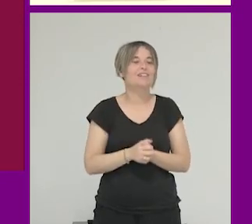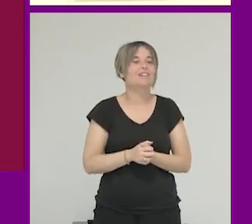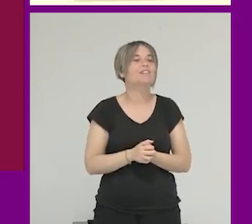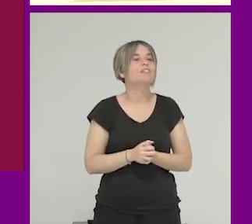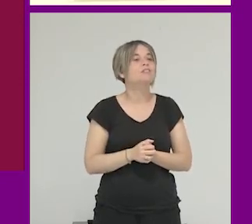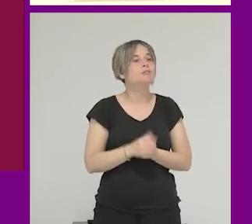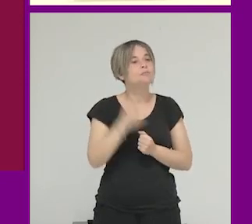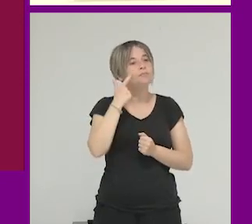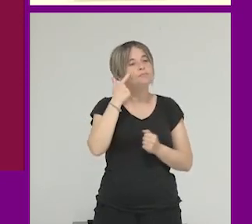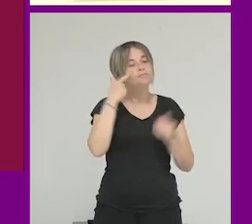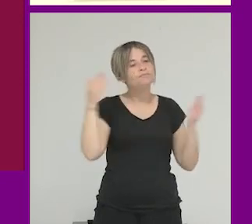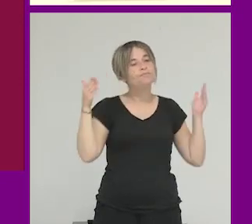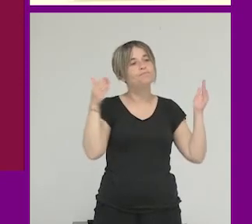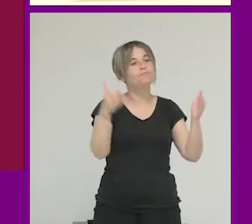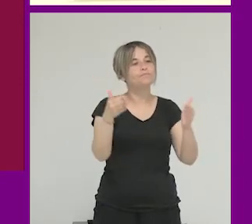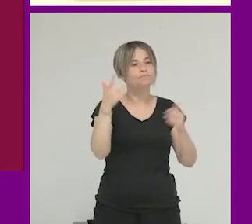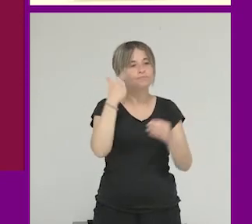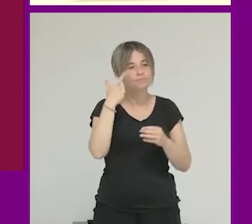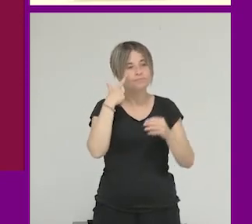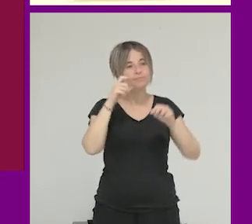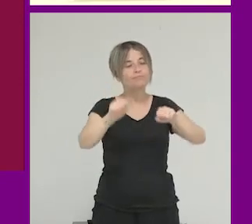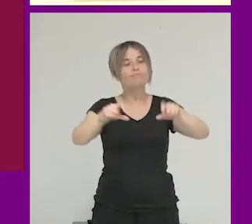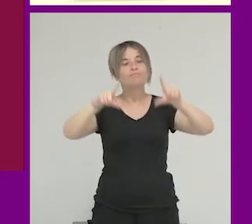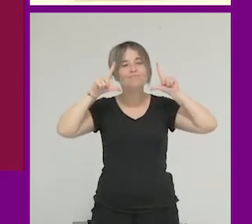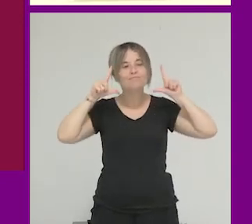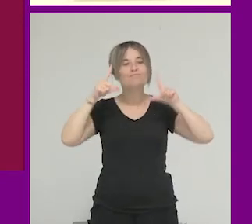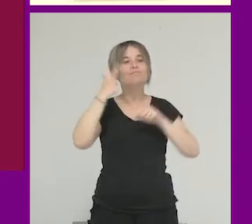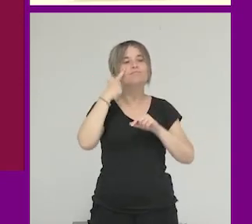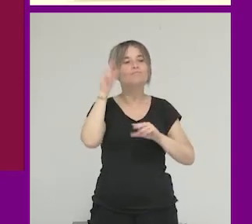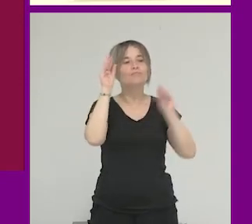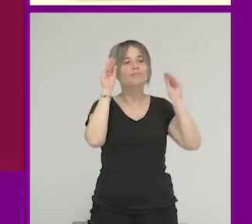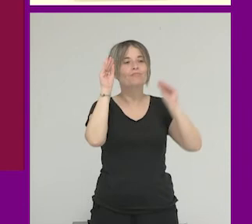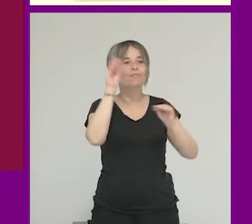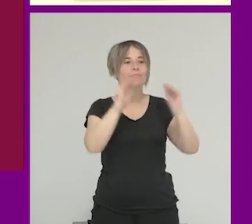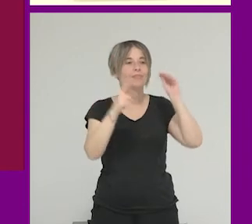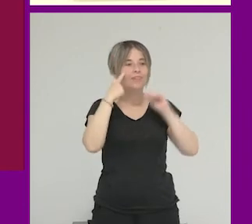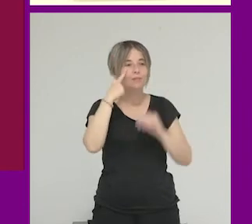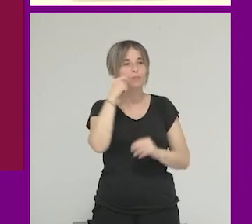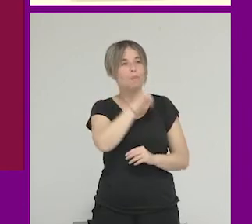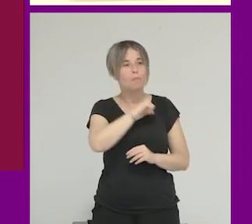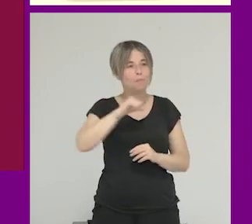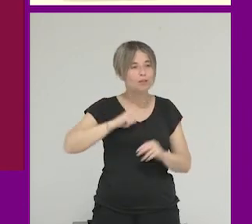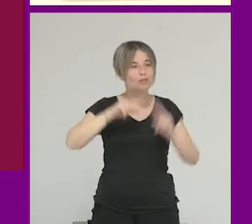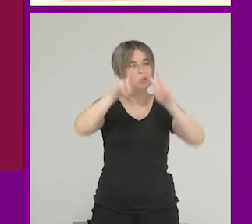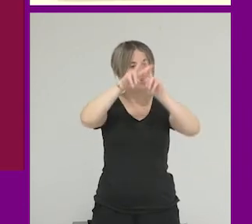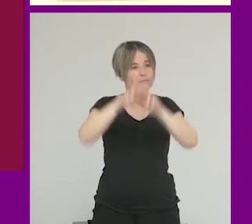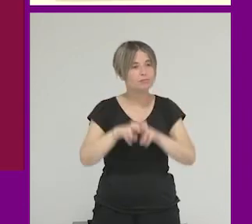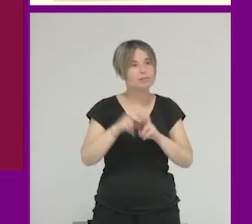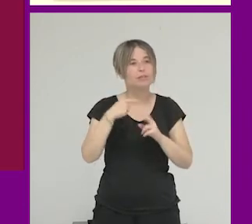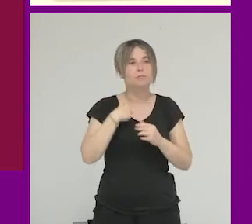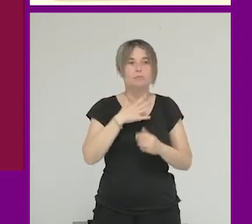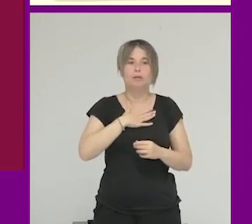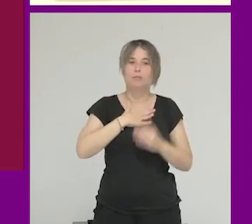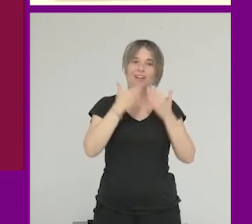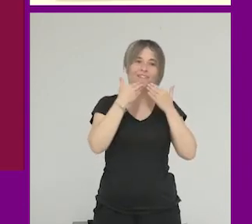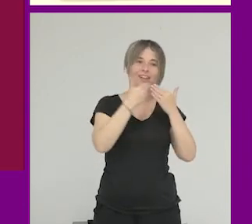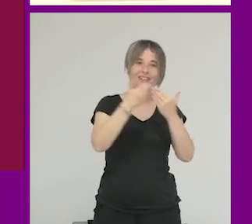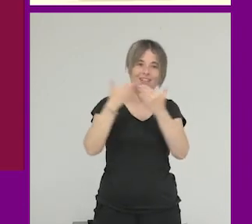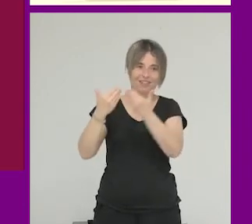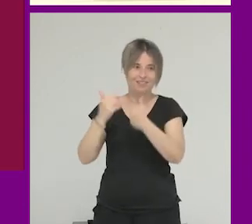bebai atentzio handia niretzako hain gai pertsonala den ikerketa honetan, oso, oso eskertuta nago.